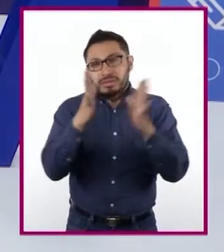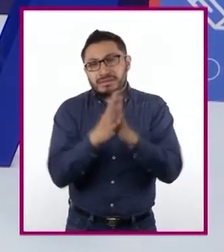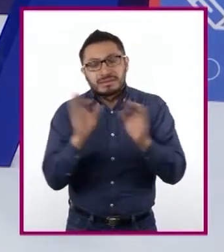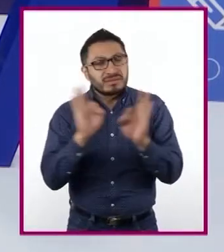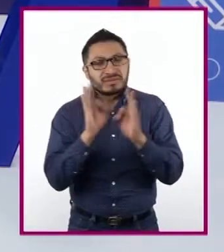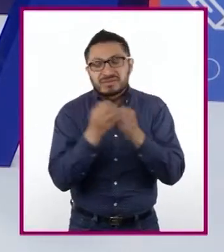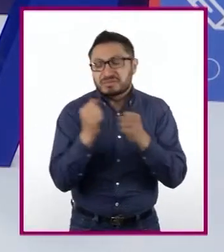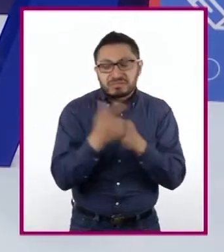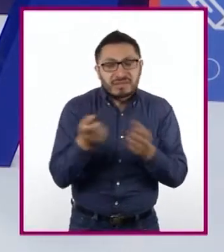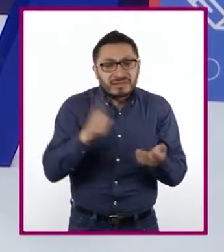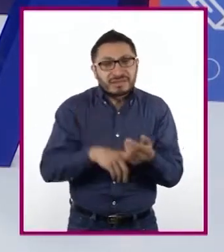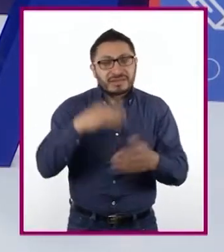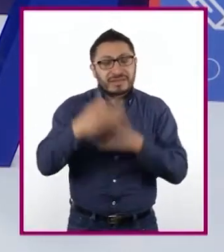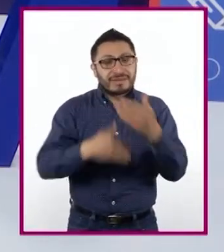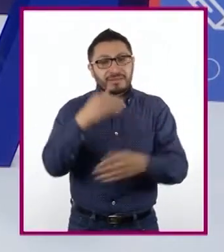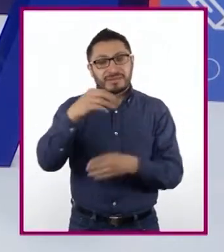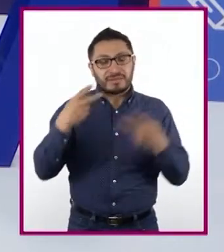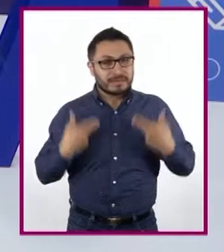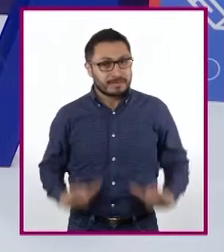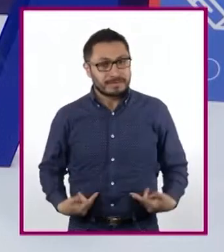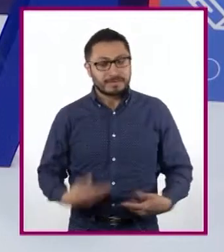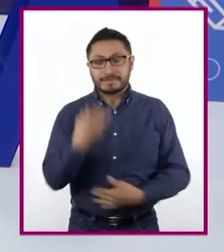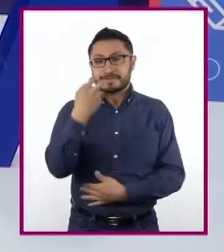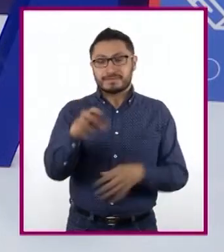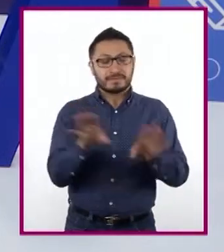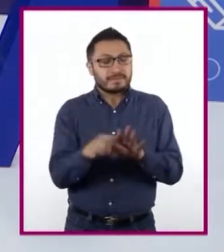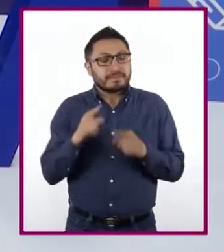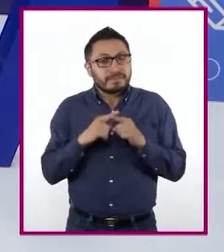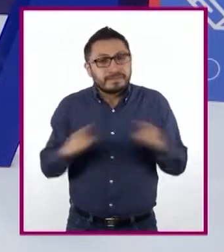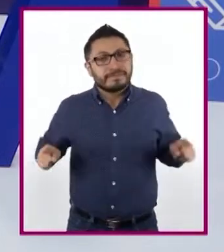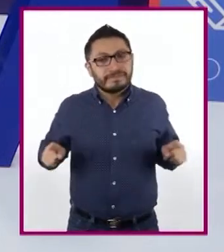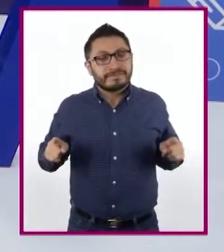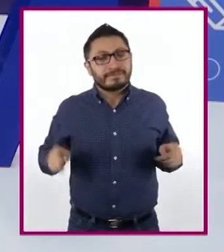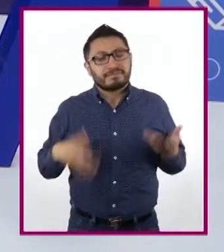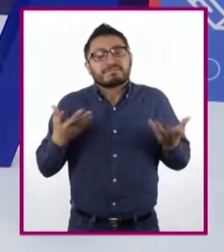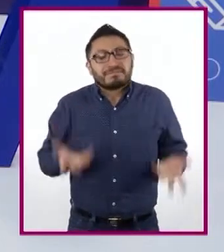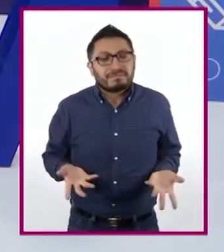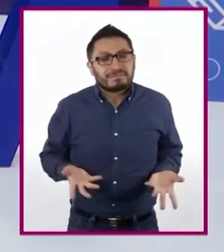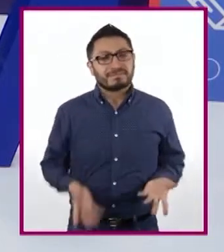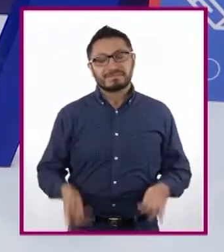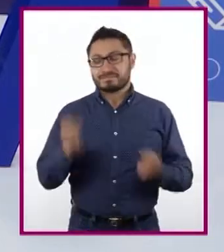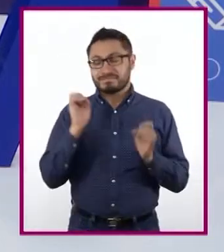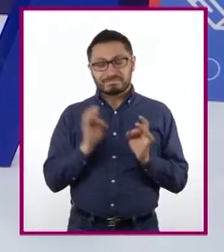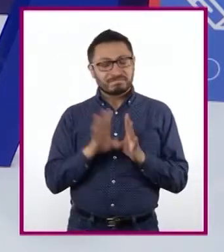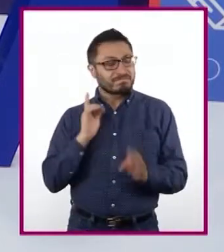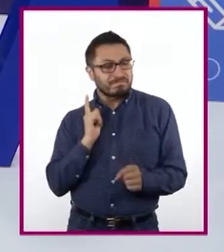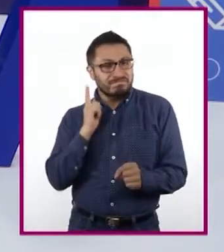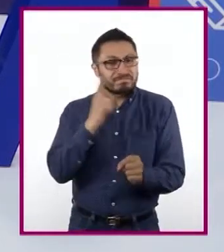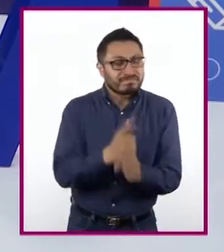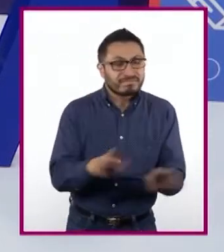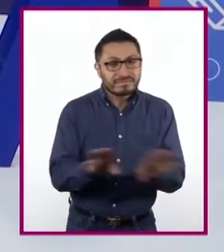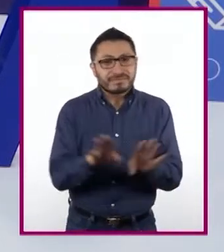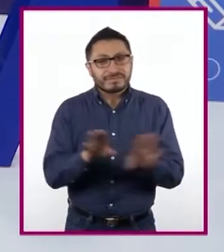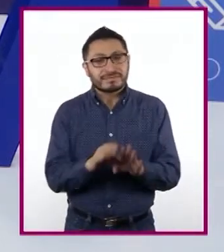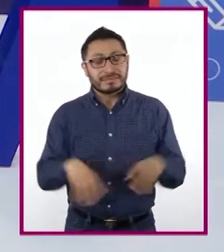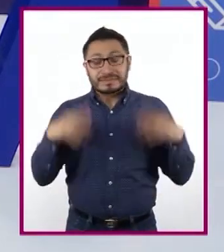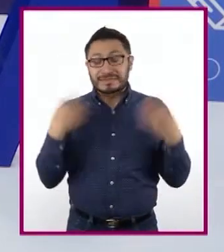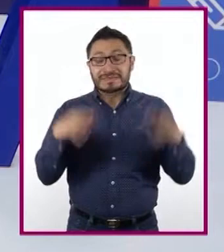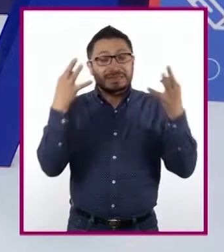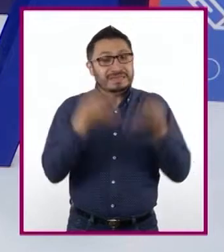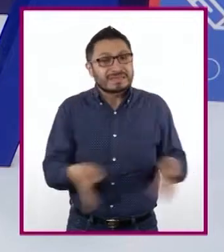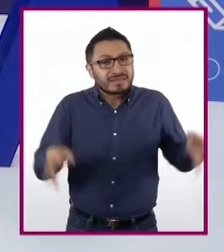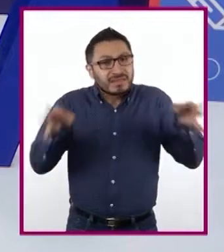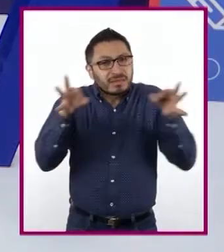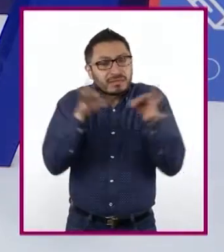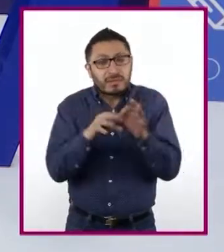en la evolución de la humanidad. Lo que los hace distintos es que en algún momento hicieron algo extraordinario